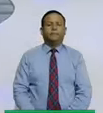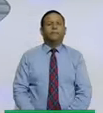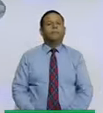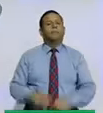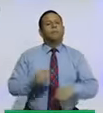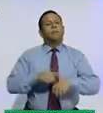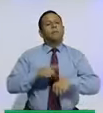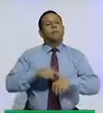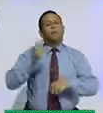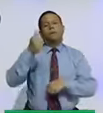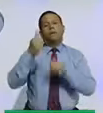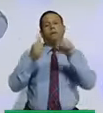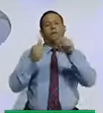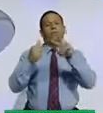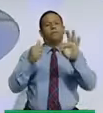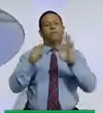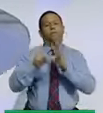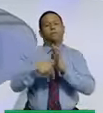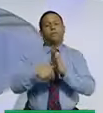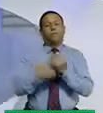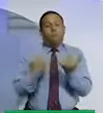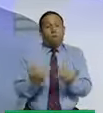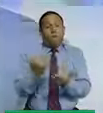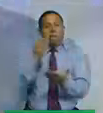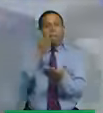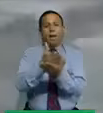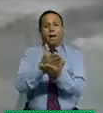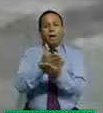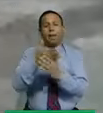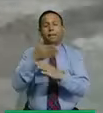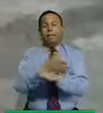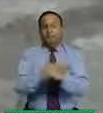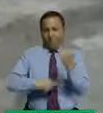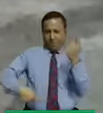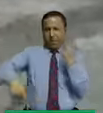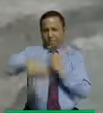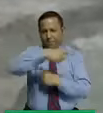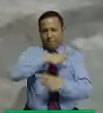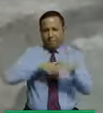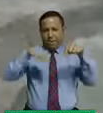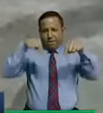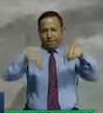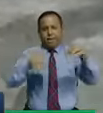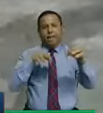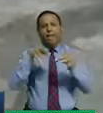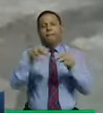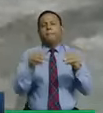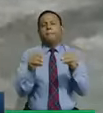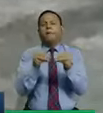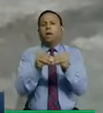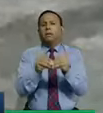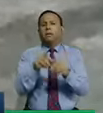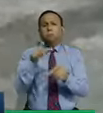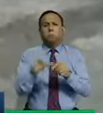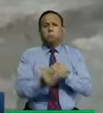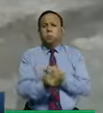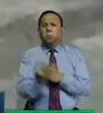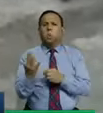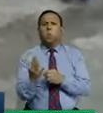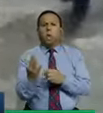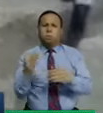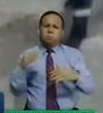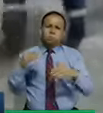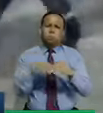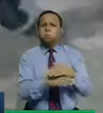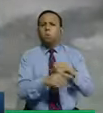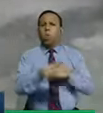22 horas con 29 minutos y es momento de un corte comercial, pero al volver de esta pausa, delincuentes irrumpieron en un